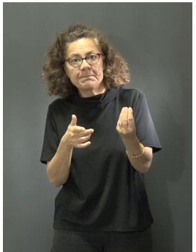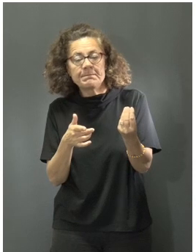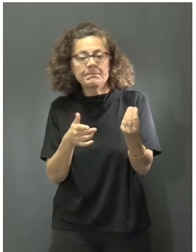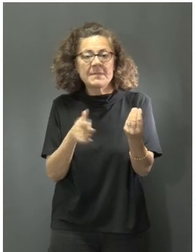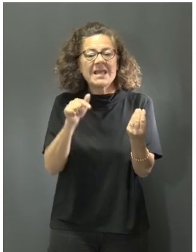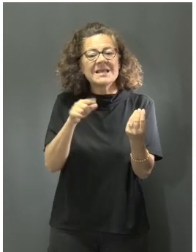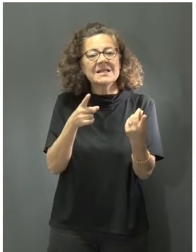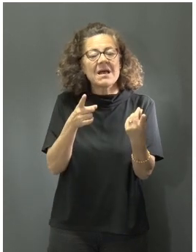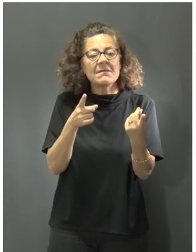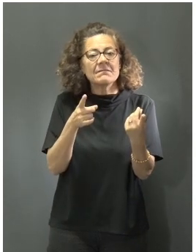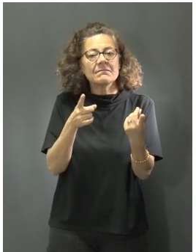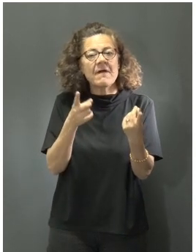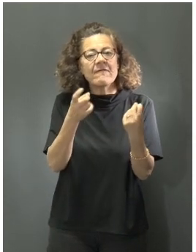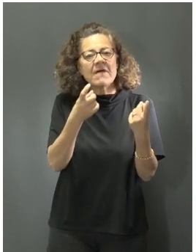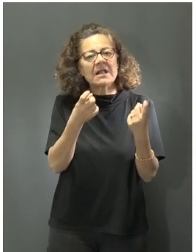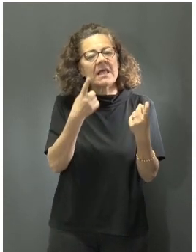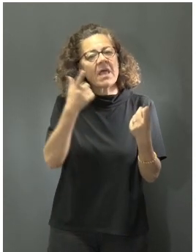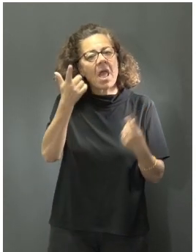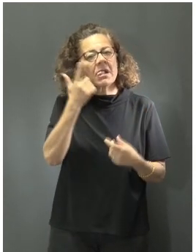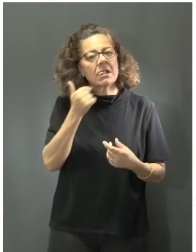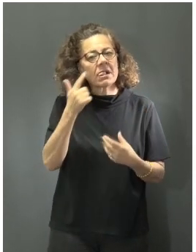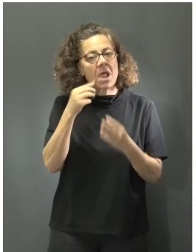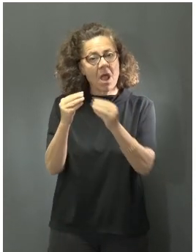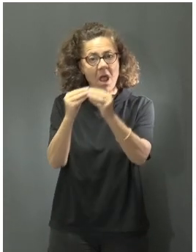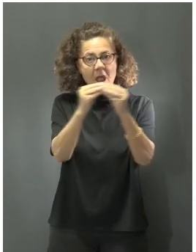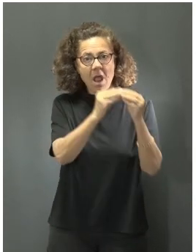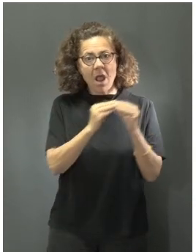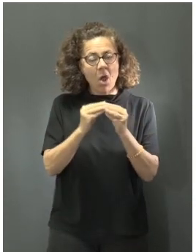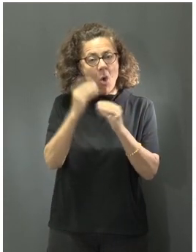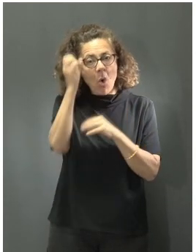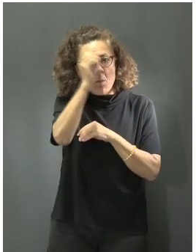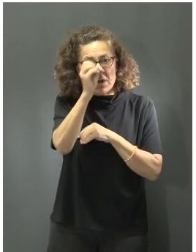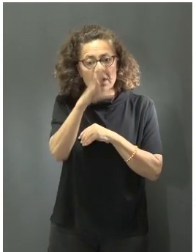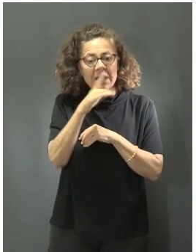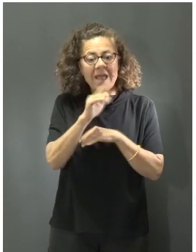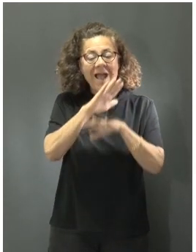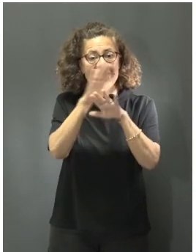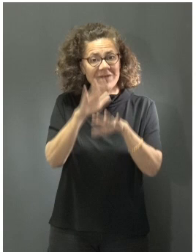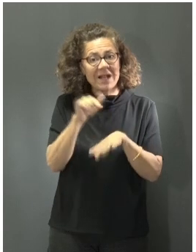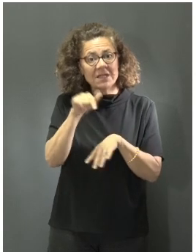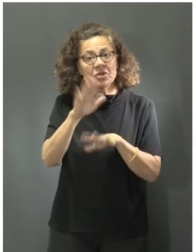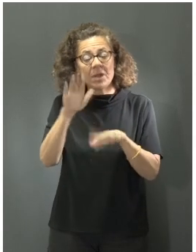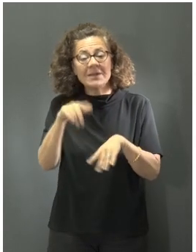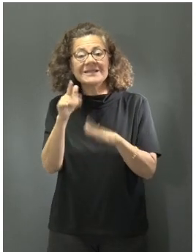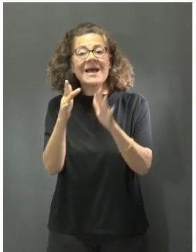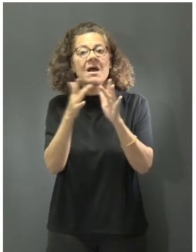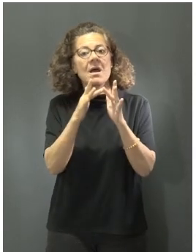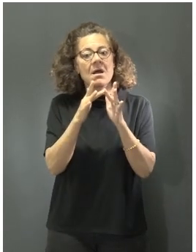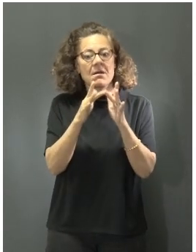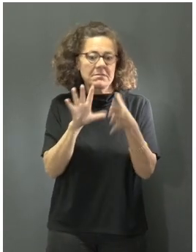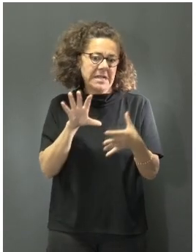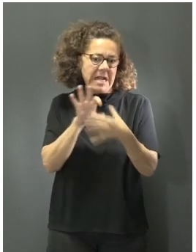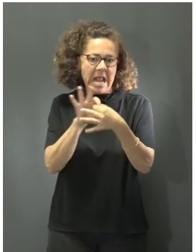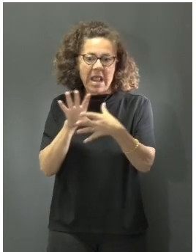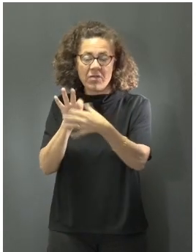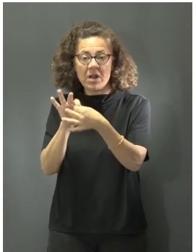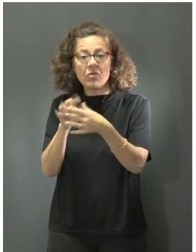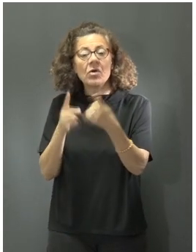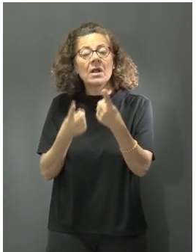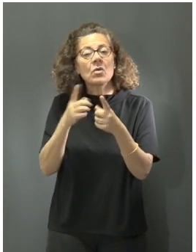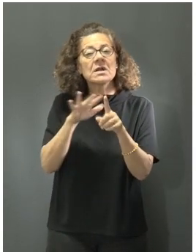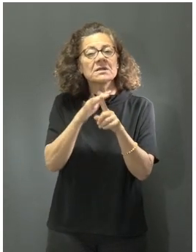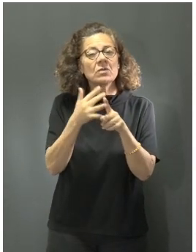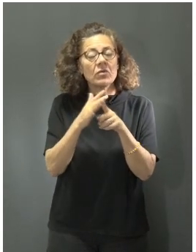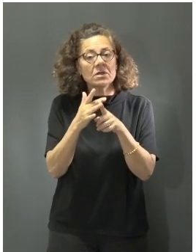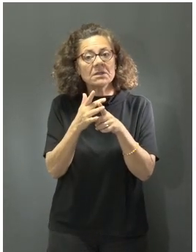y esa falta quizá de estandarización de criterios, ¿no? Que al final una cosa lleva también está relacionado con la otra, ¿no? Nos lleva a determinadas situaciones